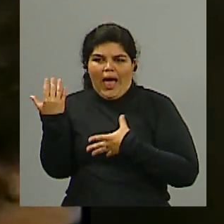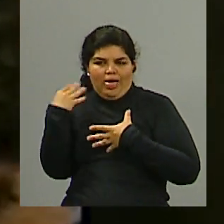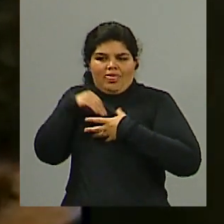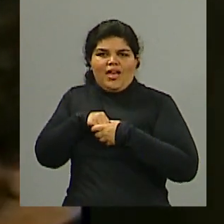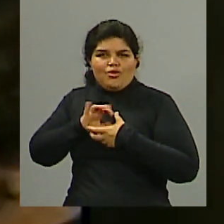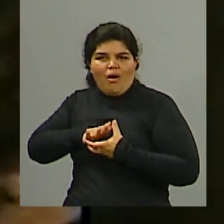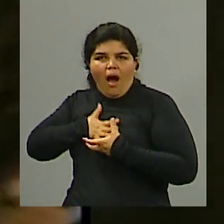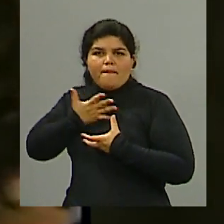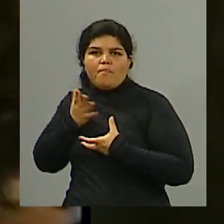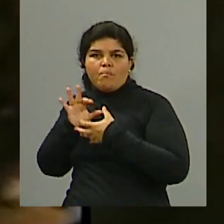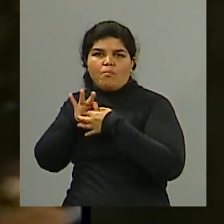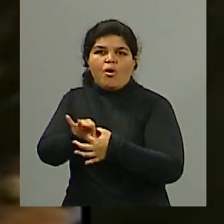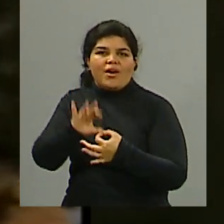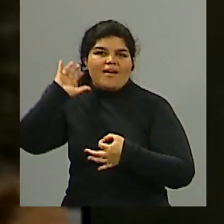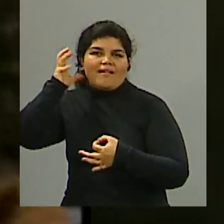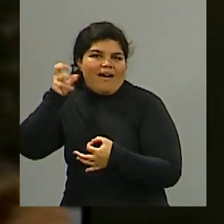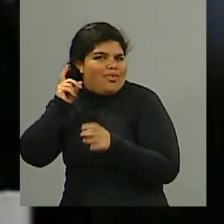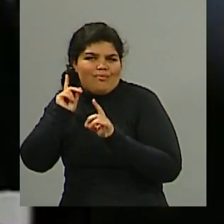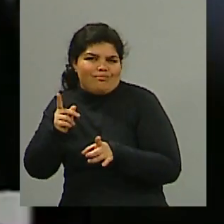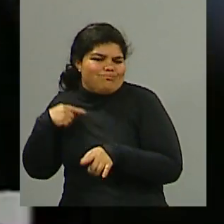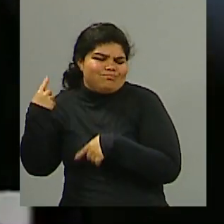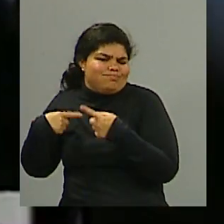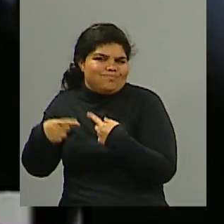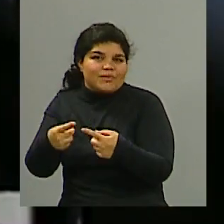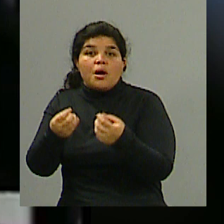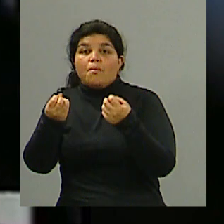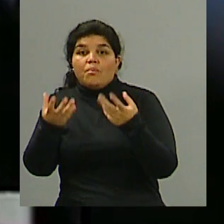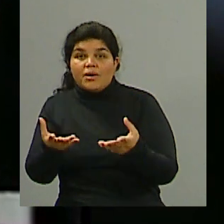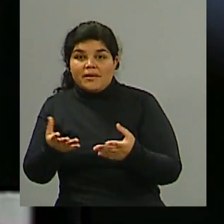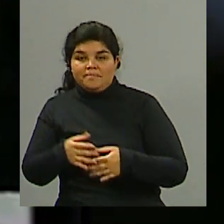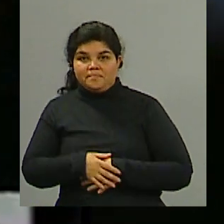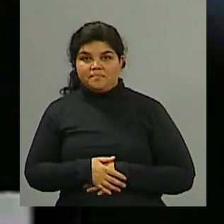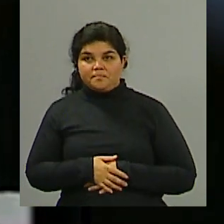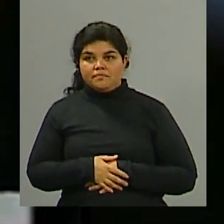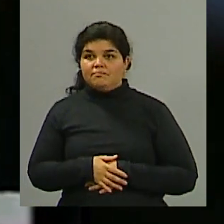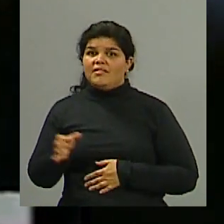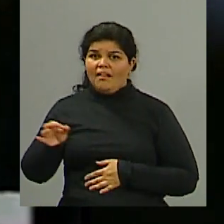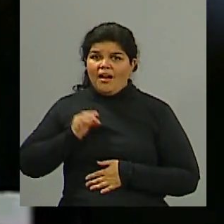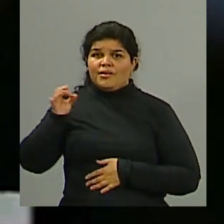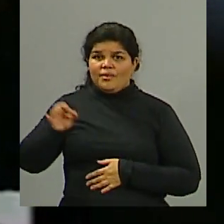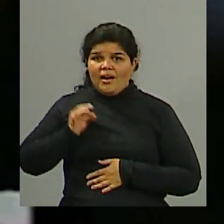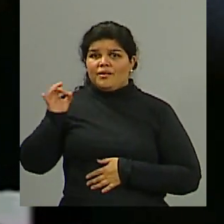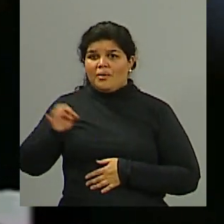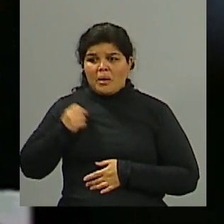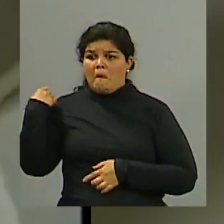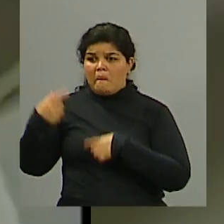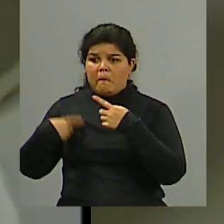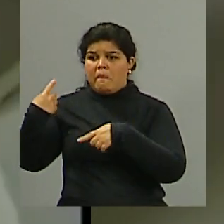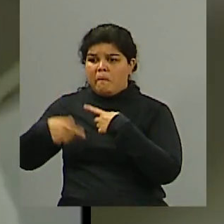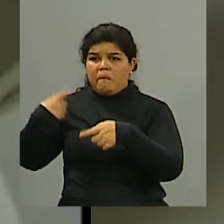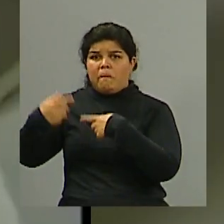tenés pasión no podés hacer radio, digamos. Y lo que te permite es que Sí. podés tener todos los años y toda la vigencia, y no